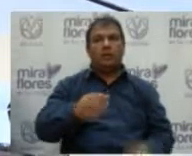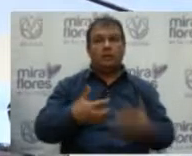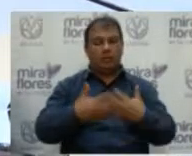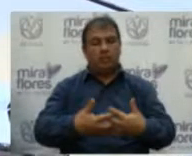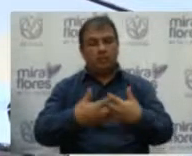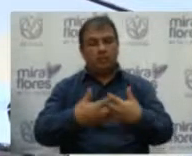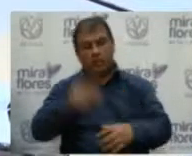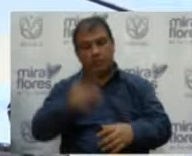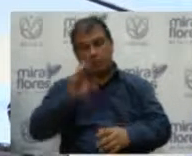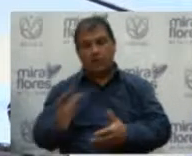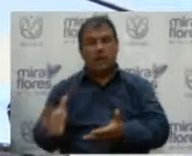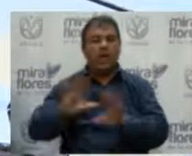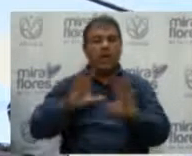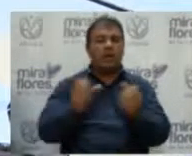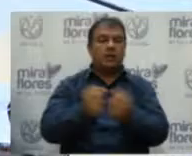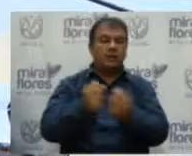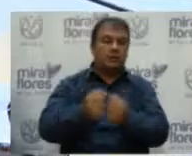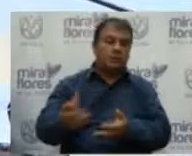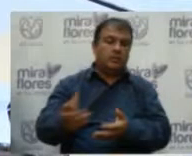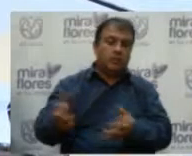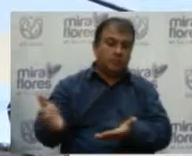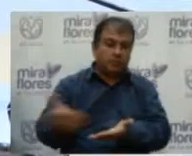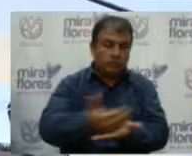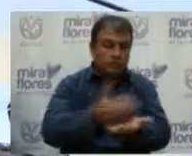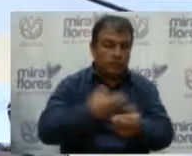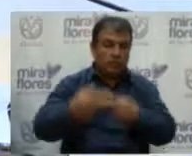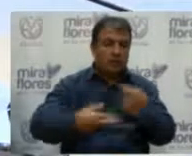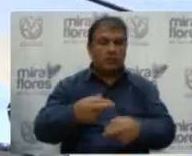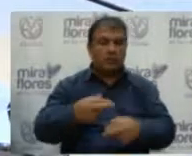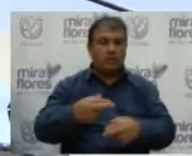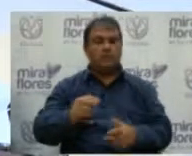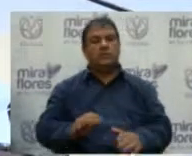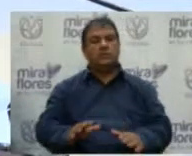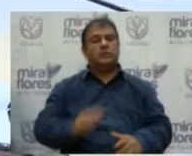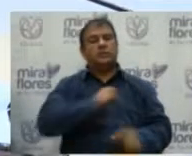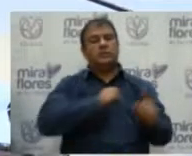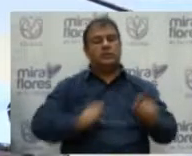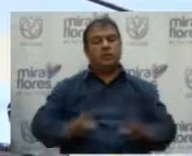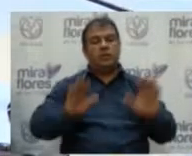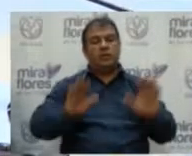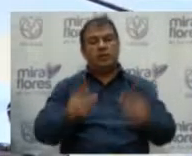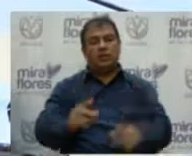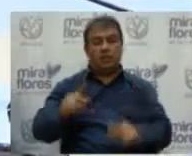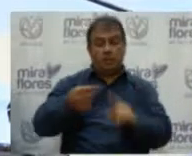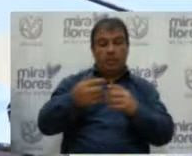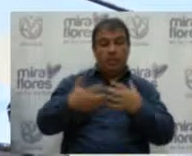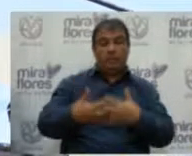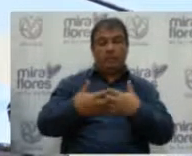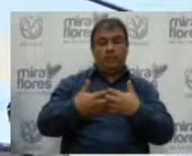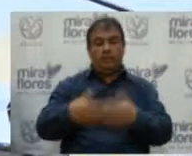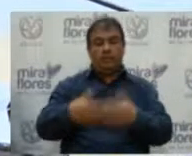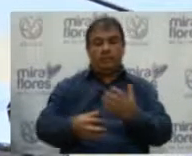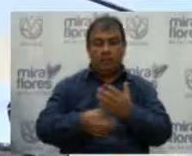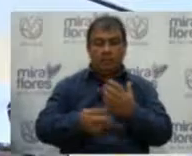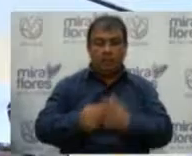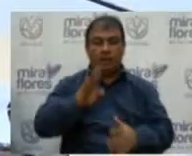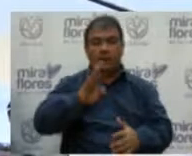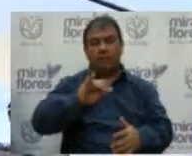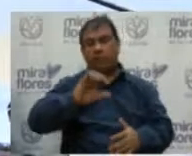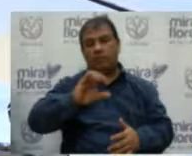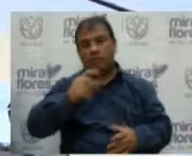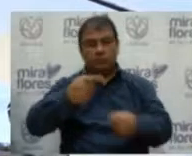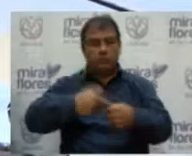Asociación de Recicladores Señor de los Milagros de Miraflores, Arcemín. La primera es una empresa especializada en la producción de biodiesel y